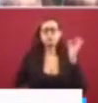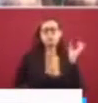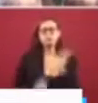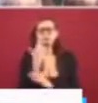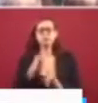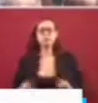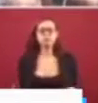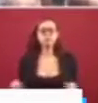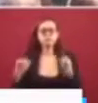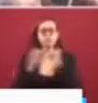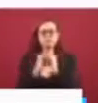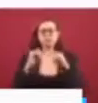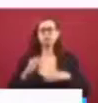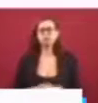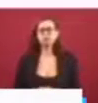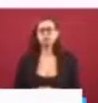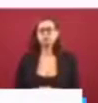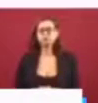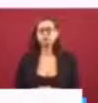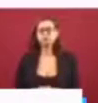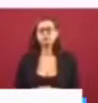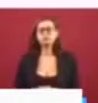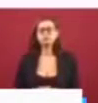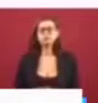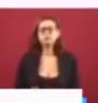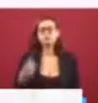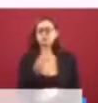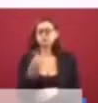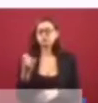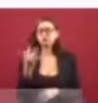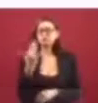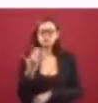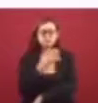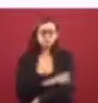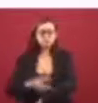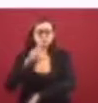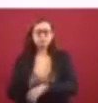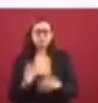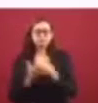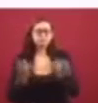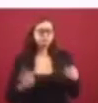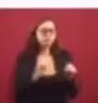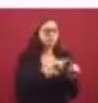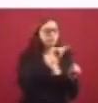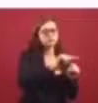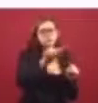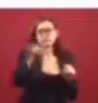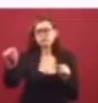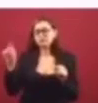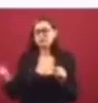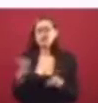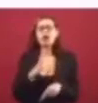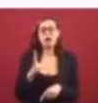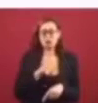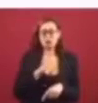resultado. Se mueve en el terreno meramente subjetivo del yo pienso, del yo creo, del